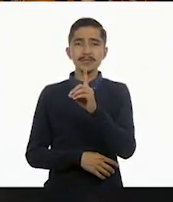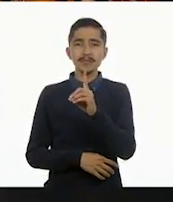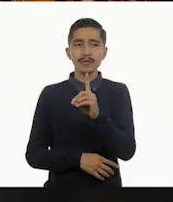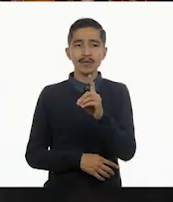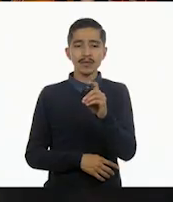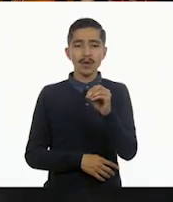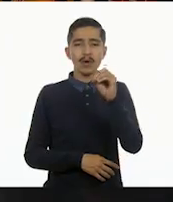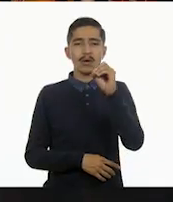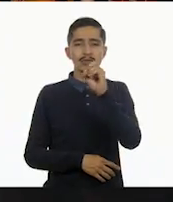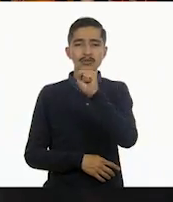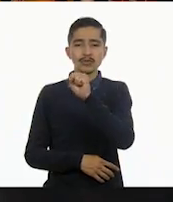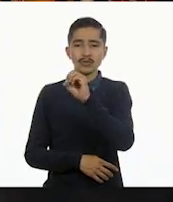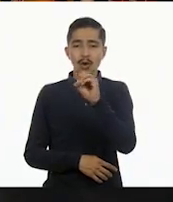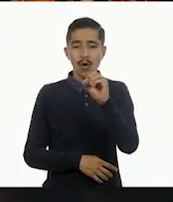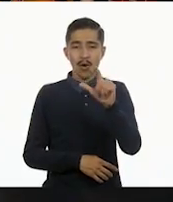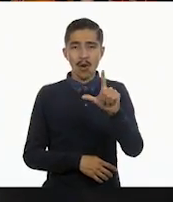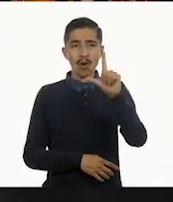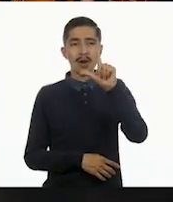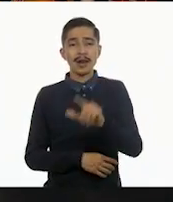dos, sol.